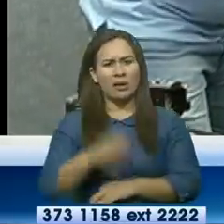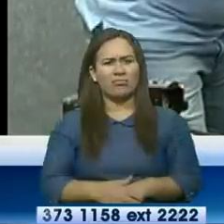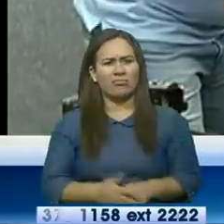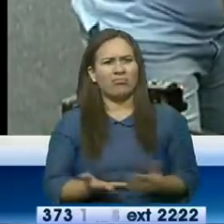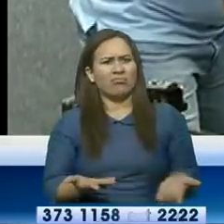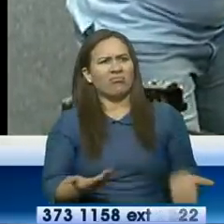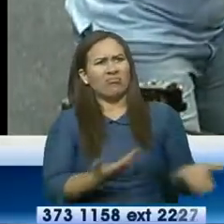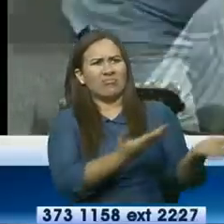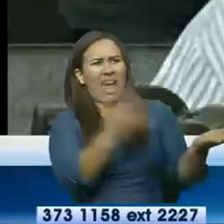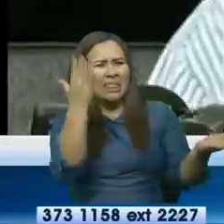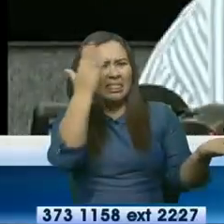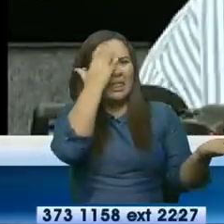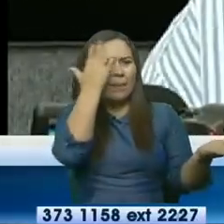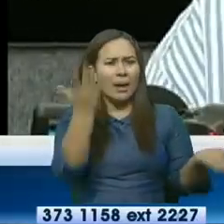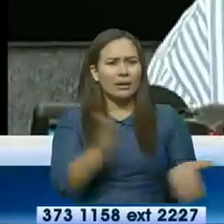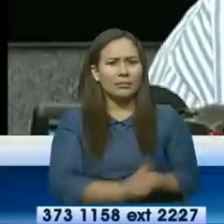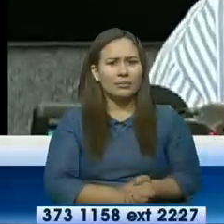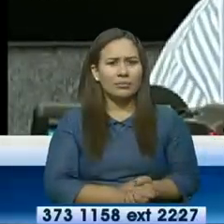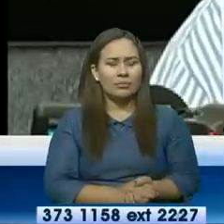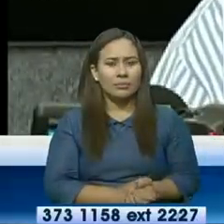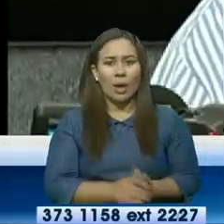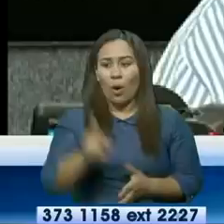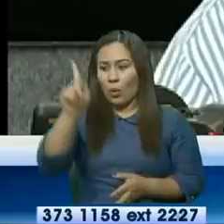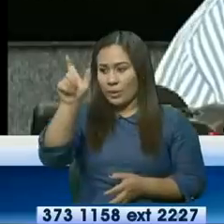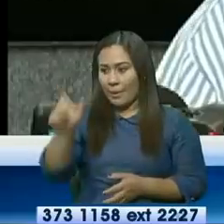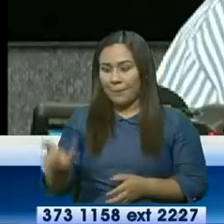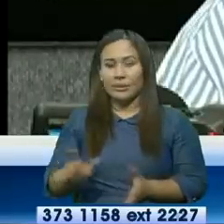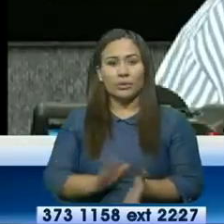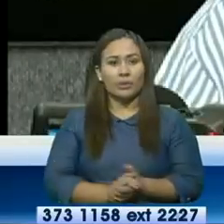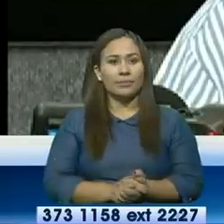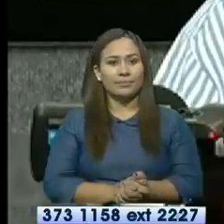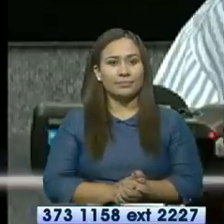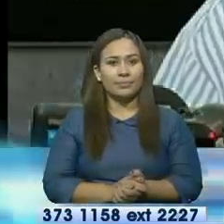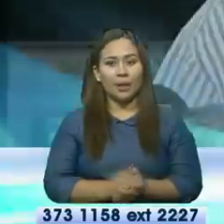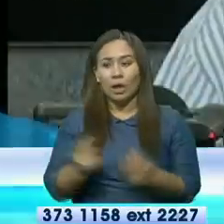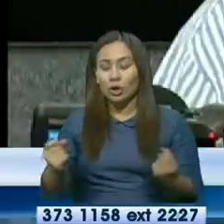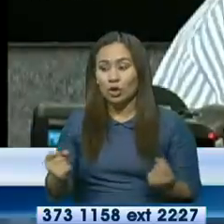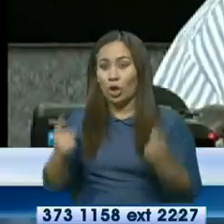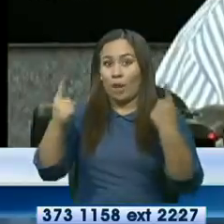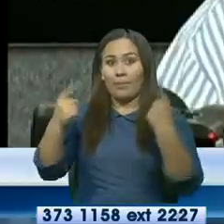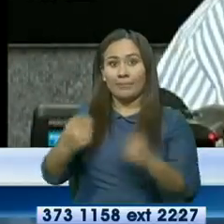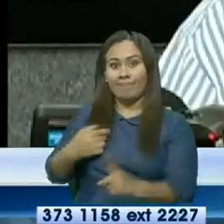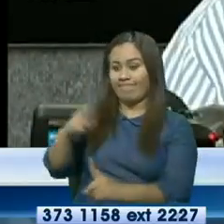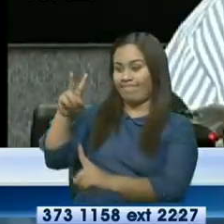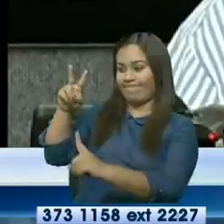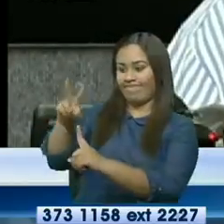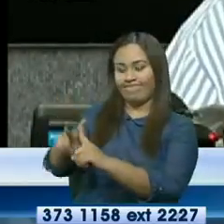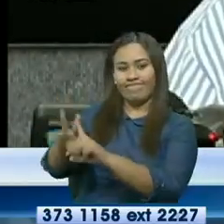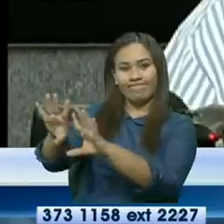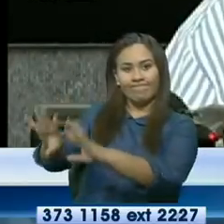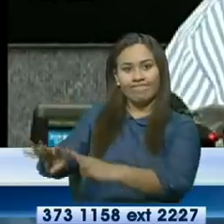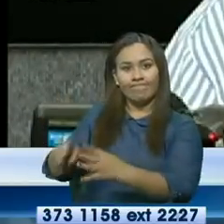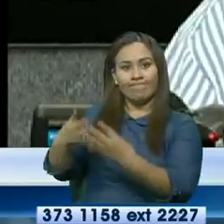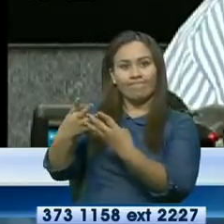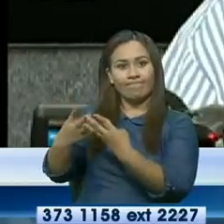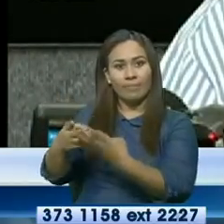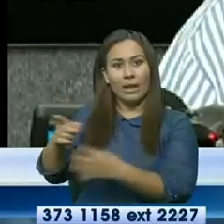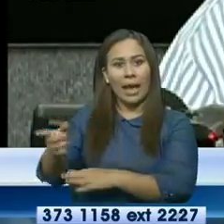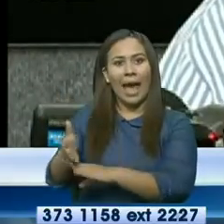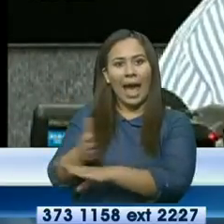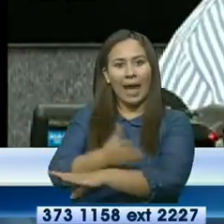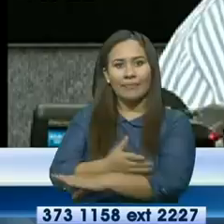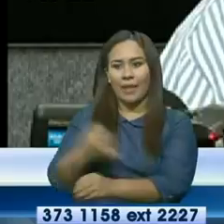ni cabeza si usted tiene un señor que lo han sorprendido infraganti flagrantemente en el acto de